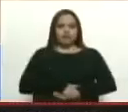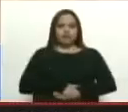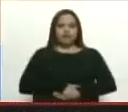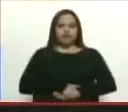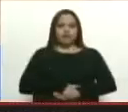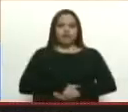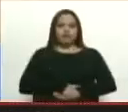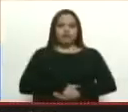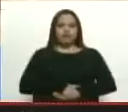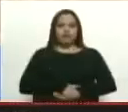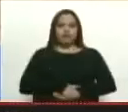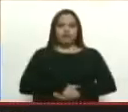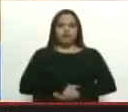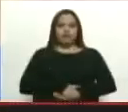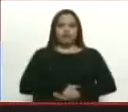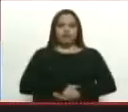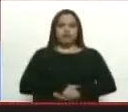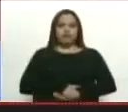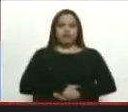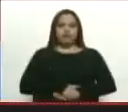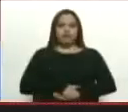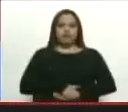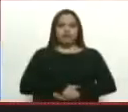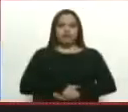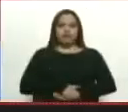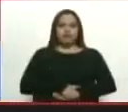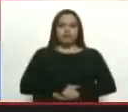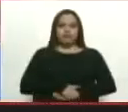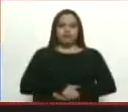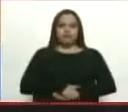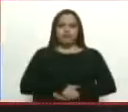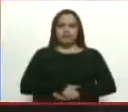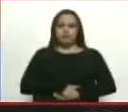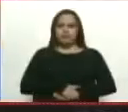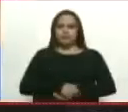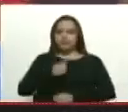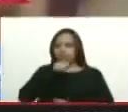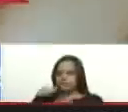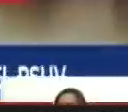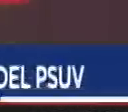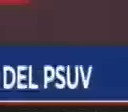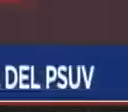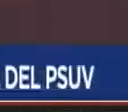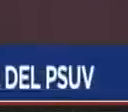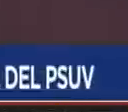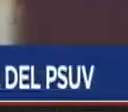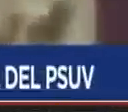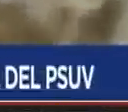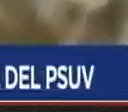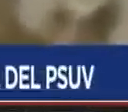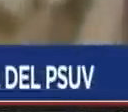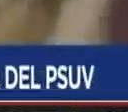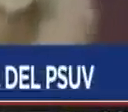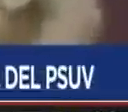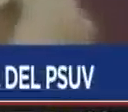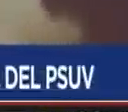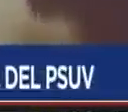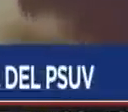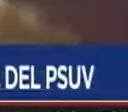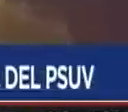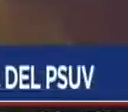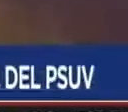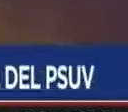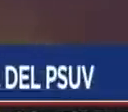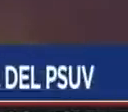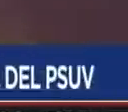Que se respete la institucionalidad democrática. Le exigimos que aquí se deben establecer los